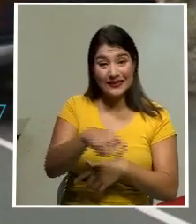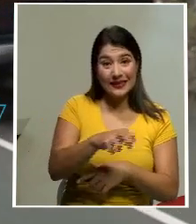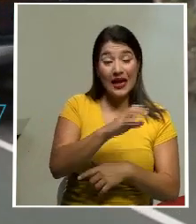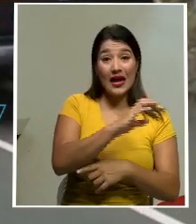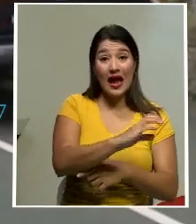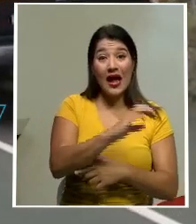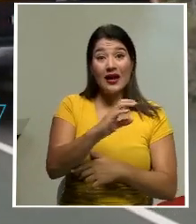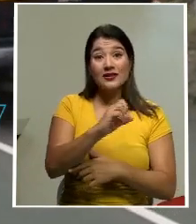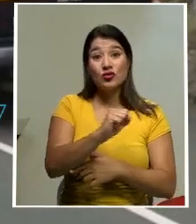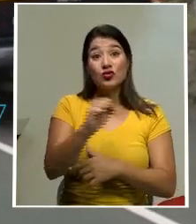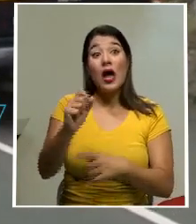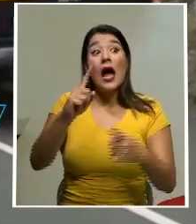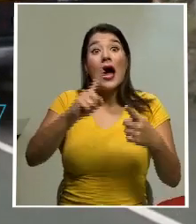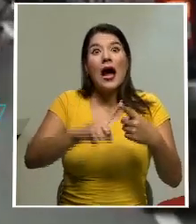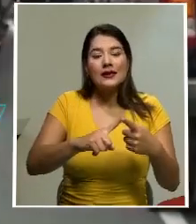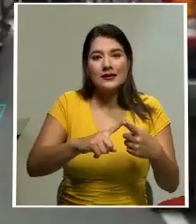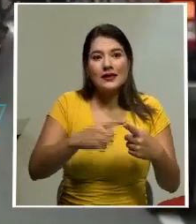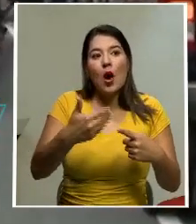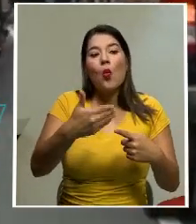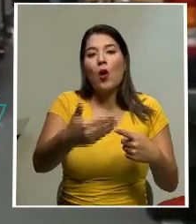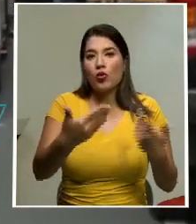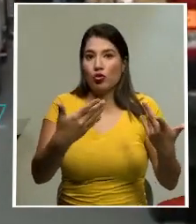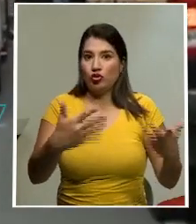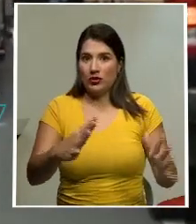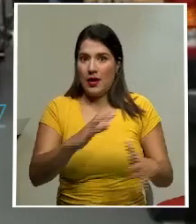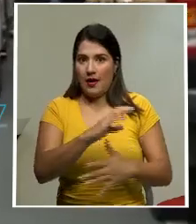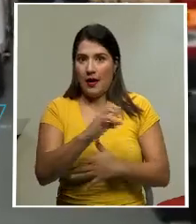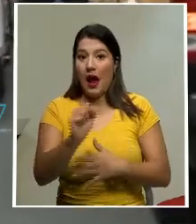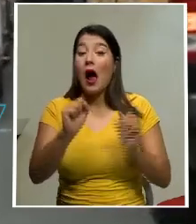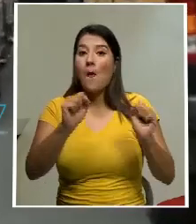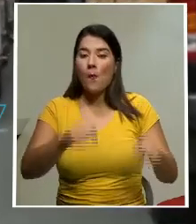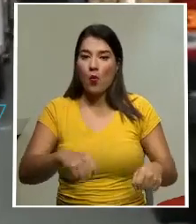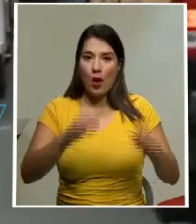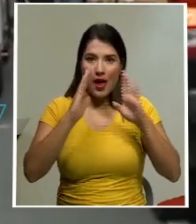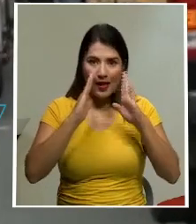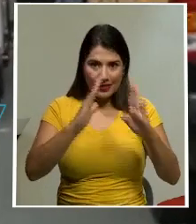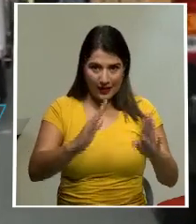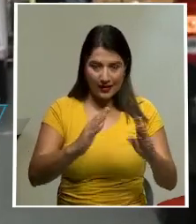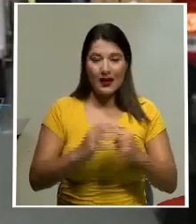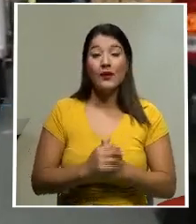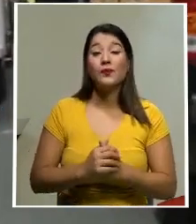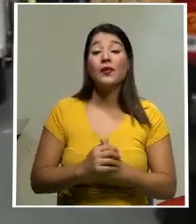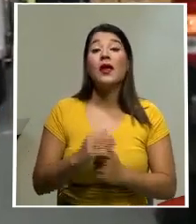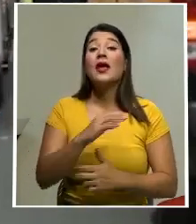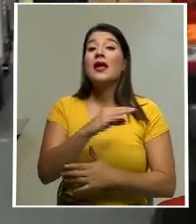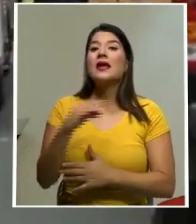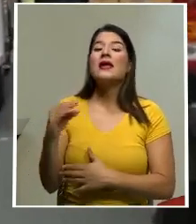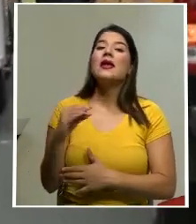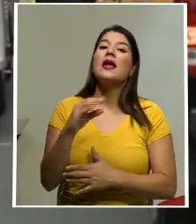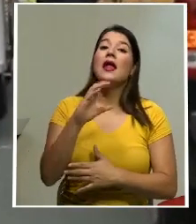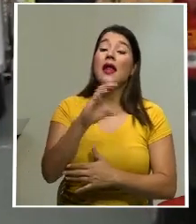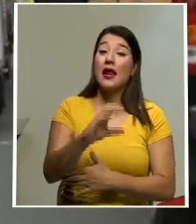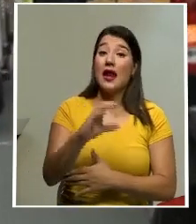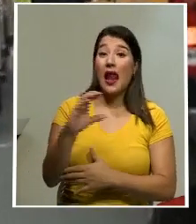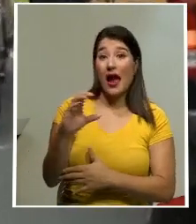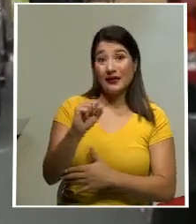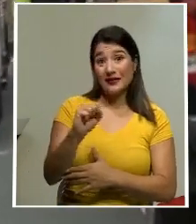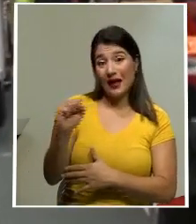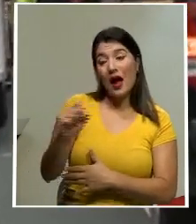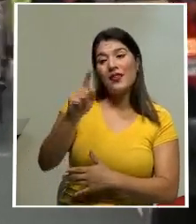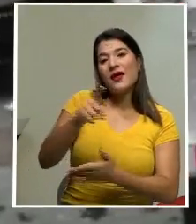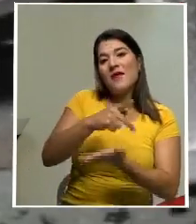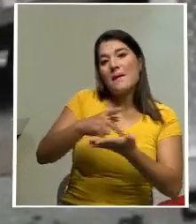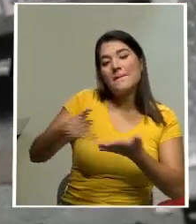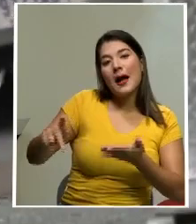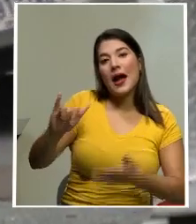que ésta disponga de capacidad de atención. Por su parte, la Caja reintegrará los costos derivados de las prestaciones médicas que el INSS brinde a